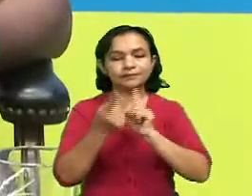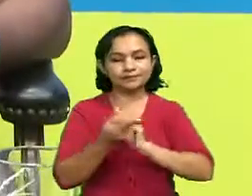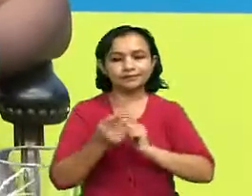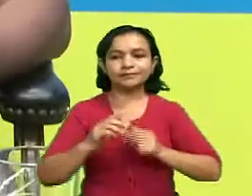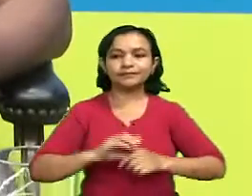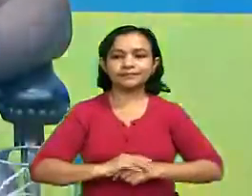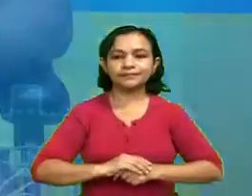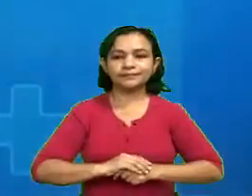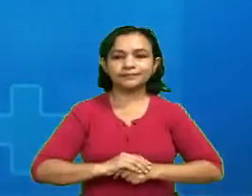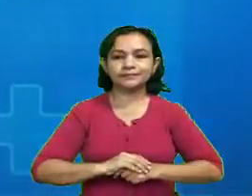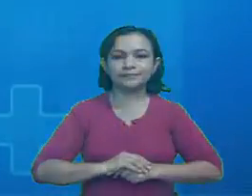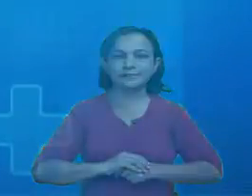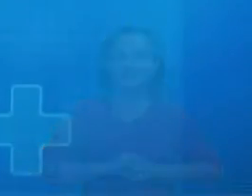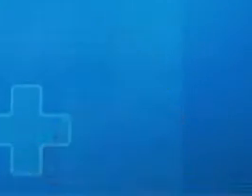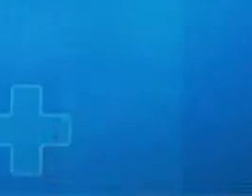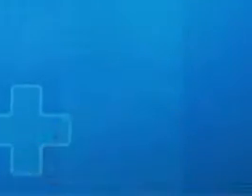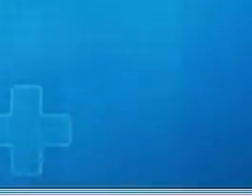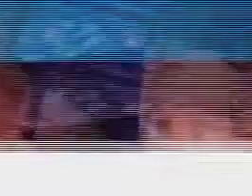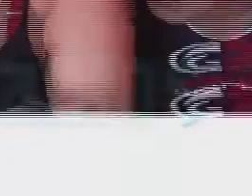regresamos.